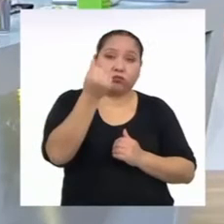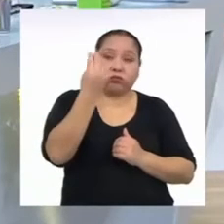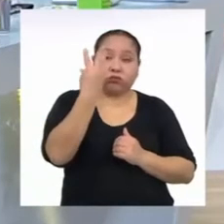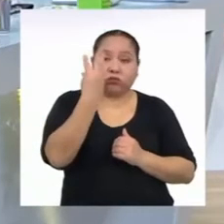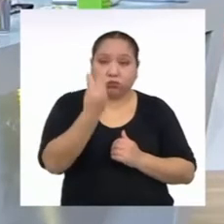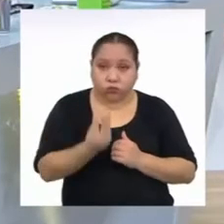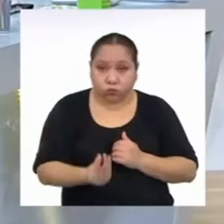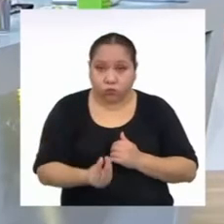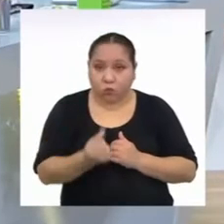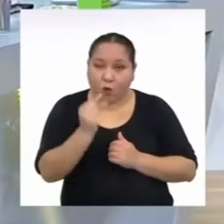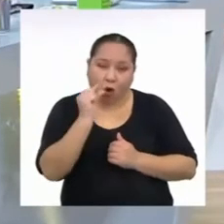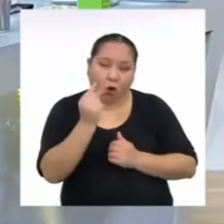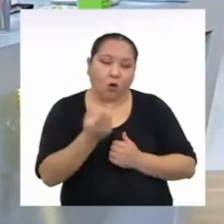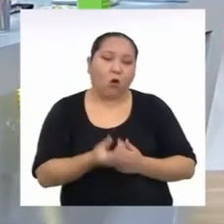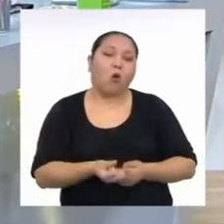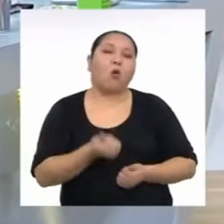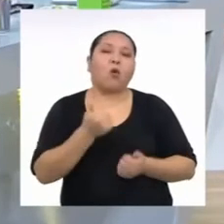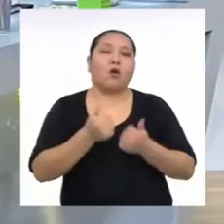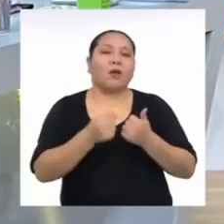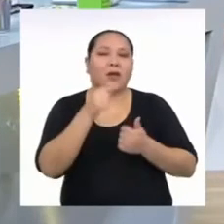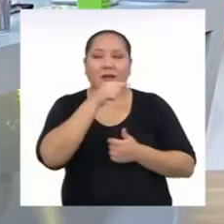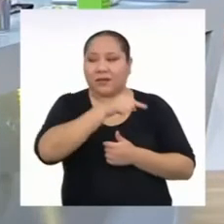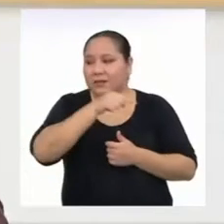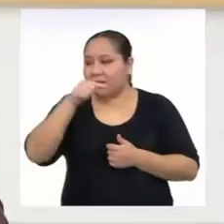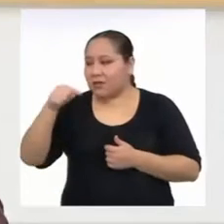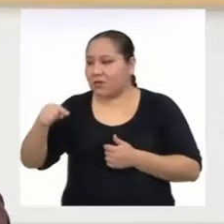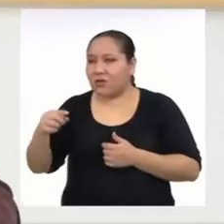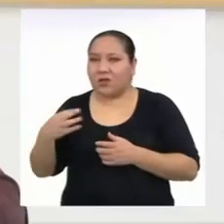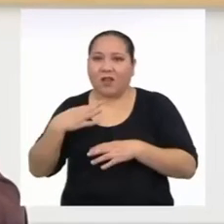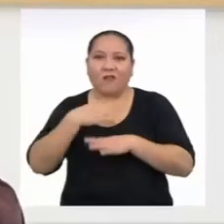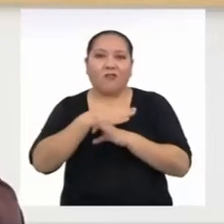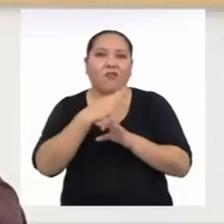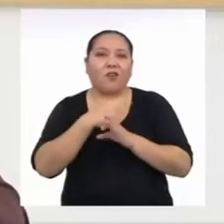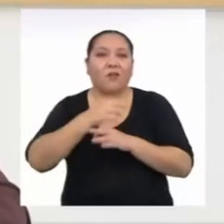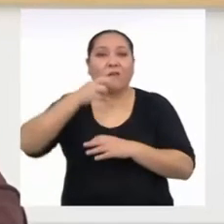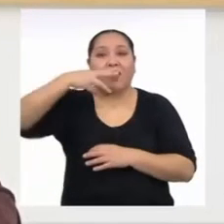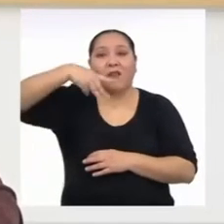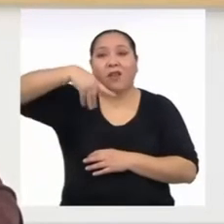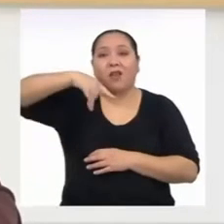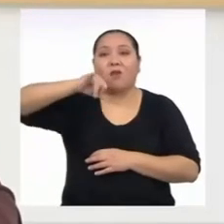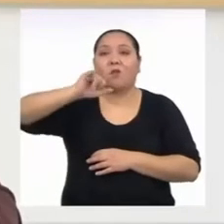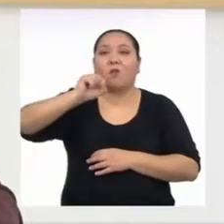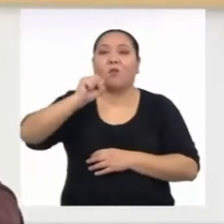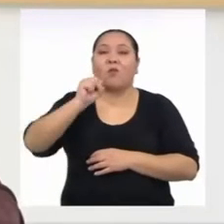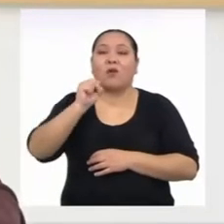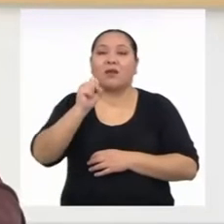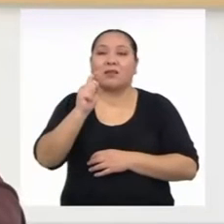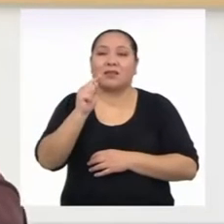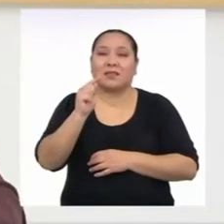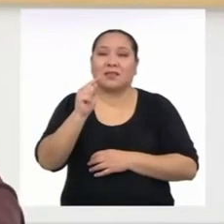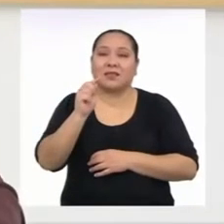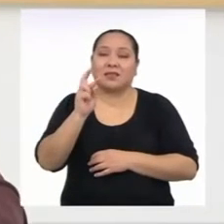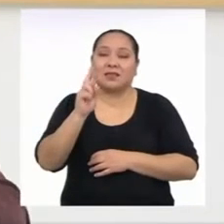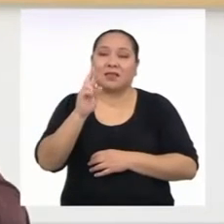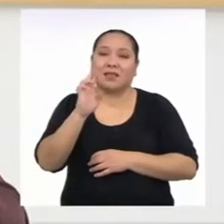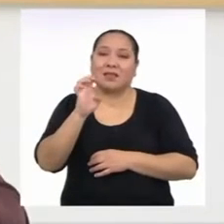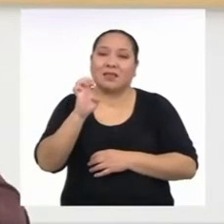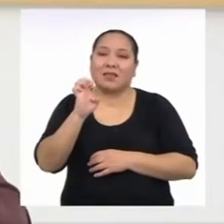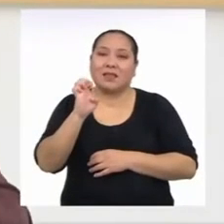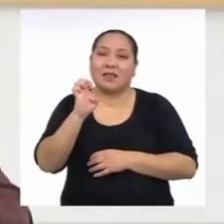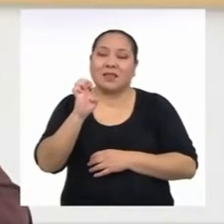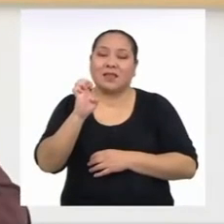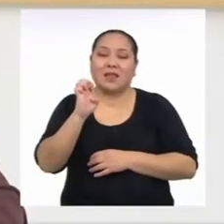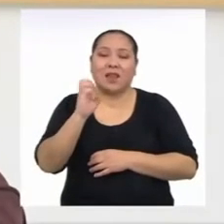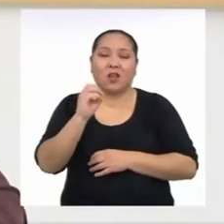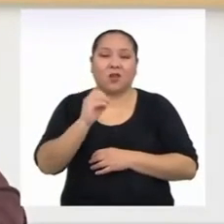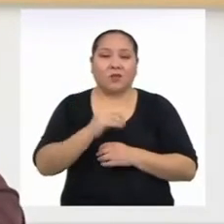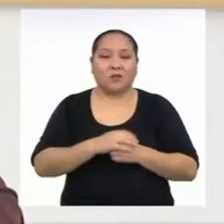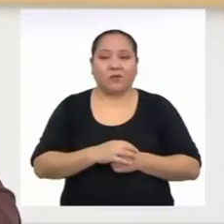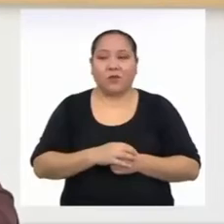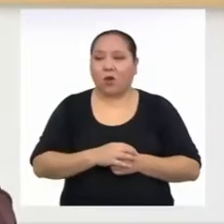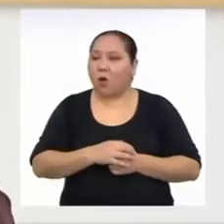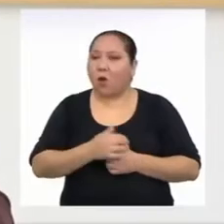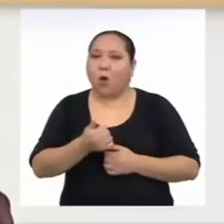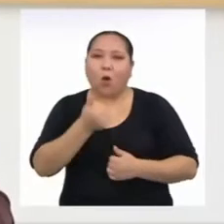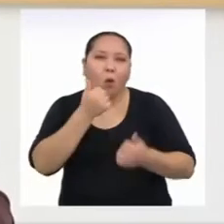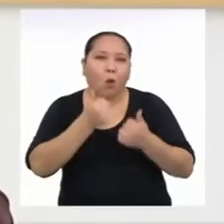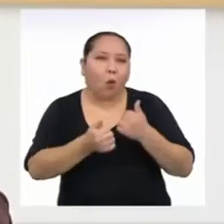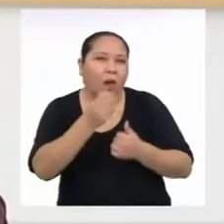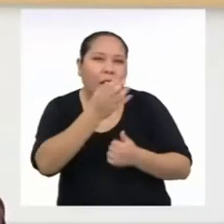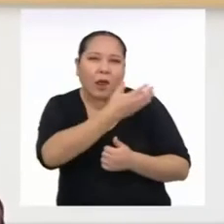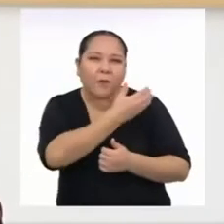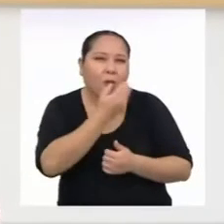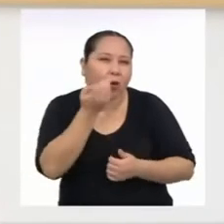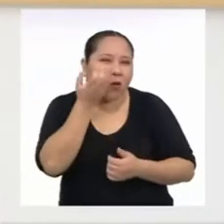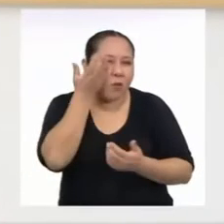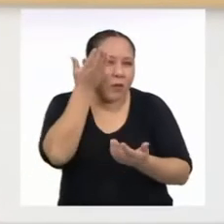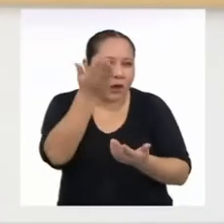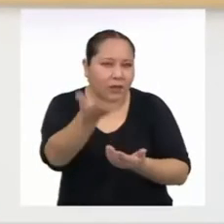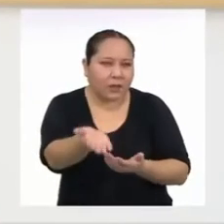esas son las opciones de muestreo que tenemos. Así es, Rodrigo. Ahora hay que ver cuál sería la más conveniente para tu